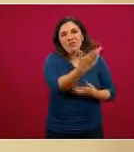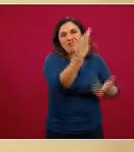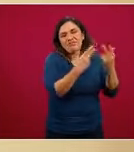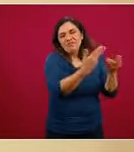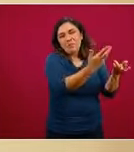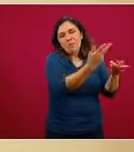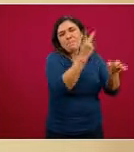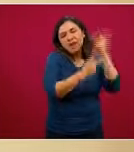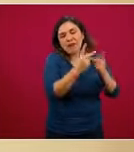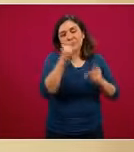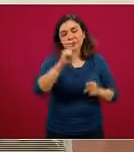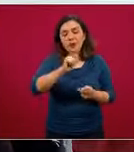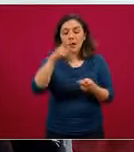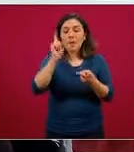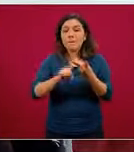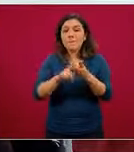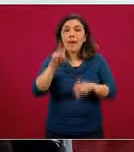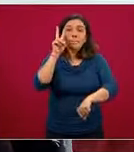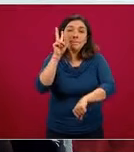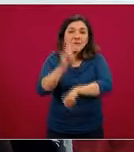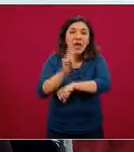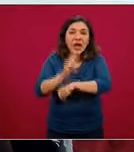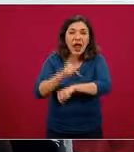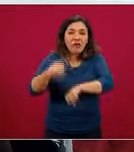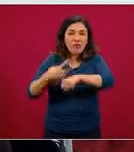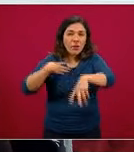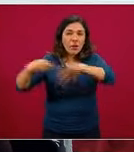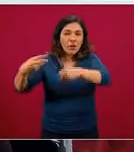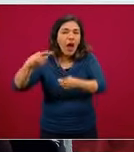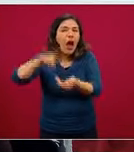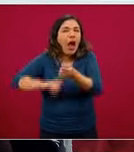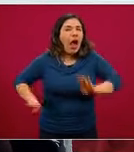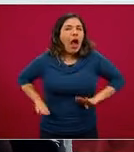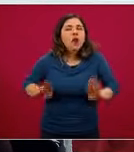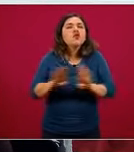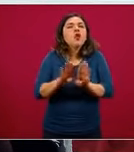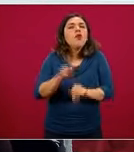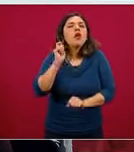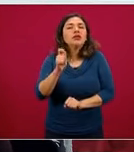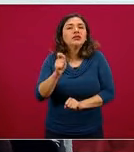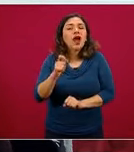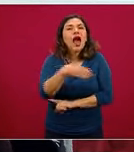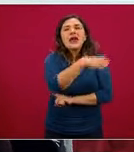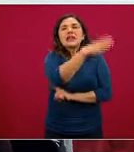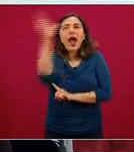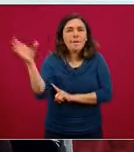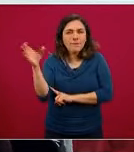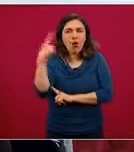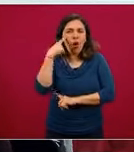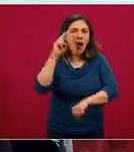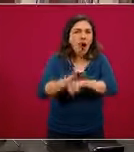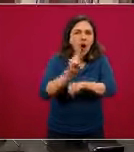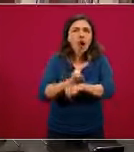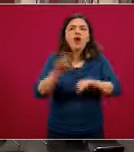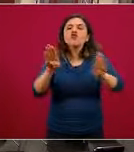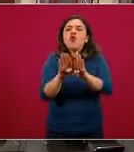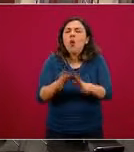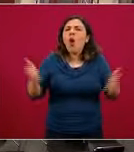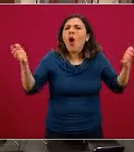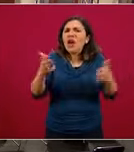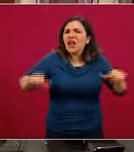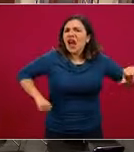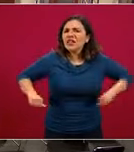recibiendo. Vigilancia epidemiológica, sobre todo para lo que tiene que ver con la actividad en campo, es decir, para las acciones